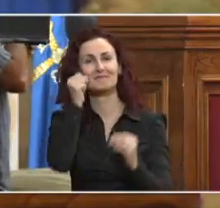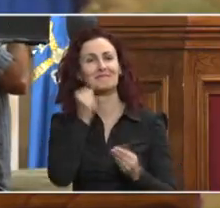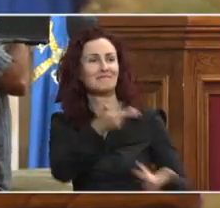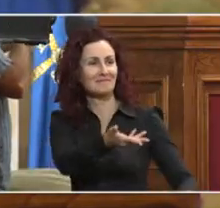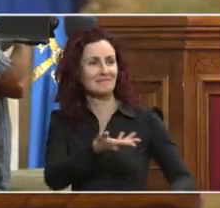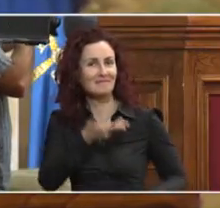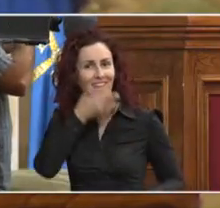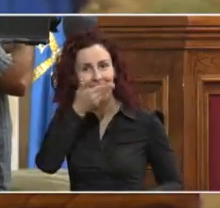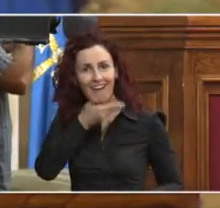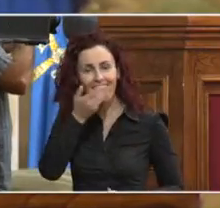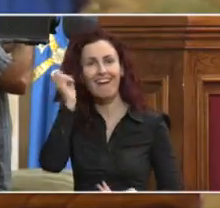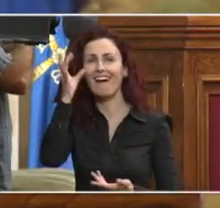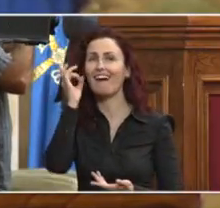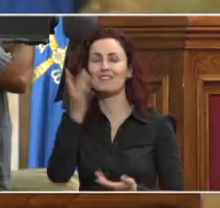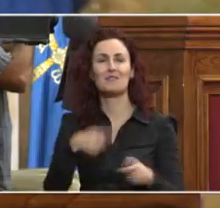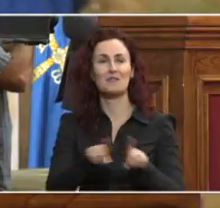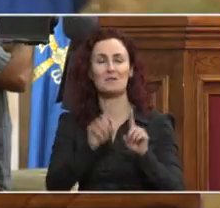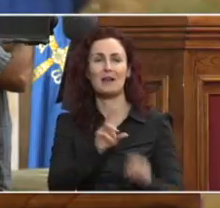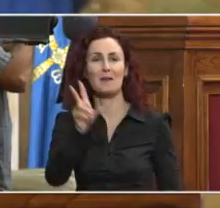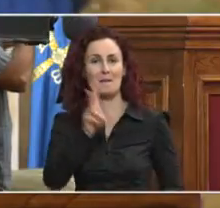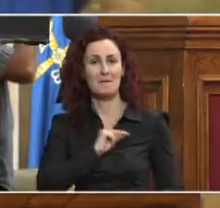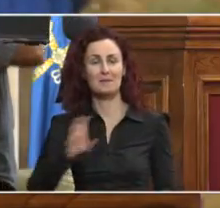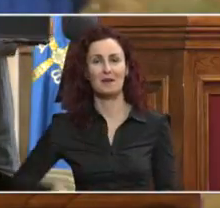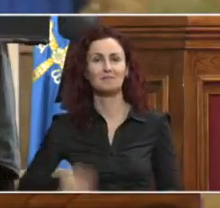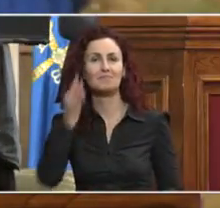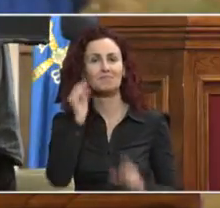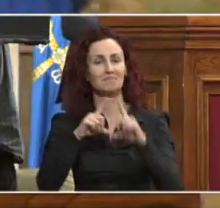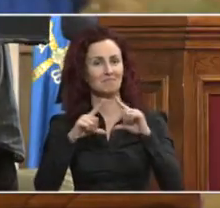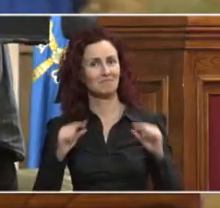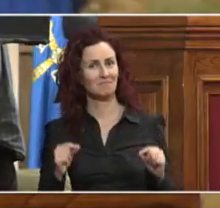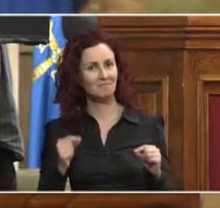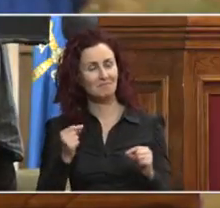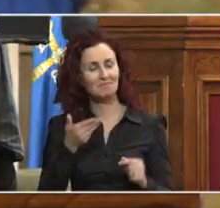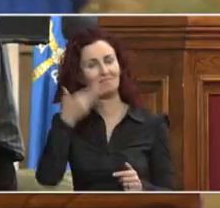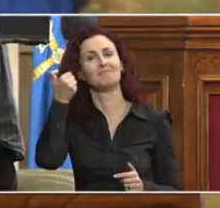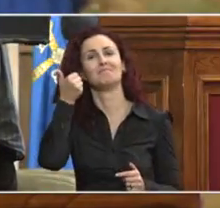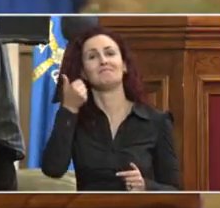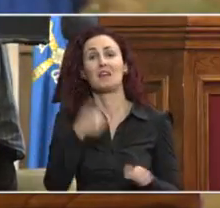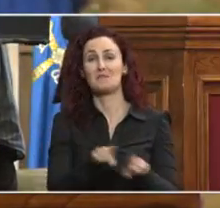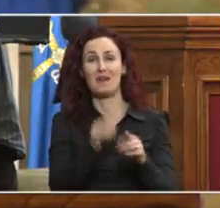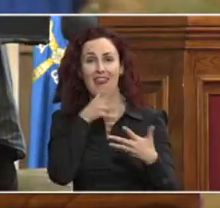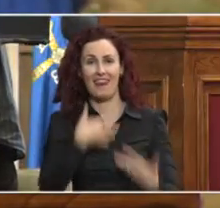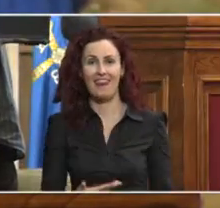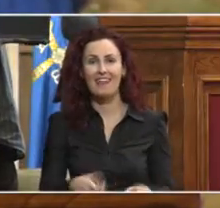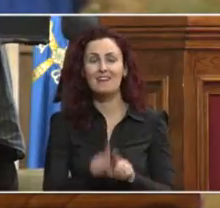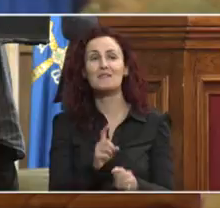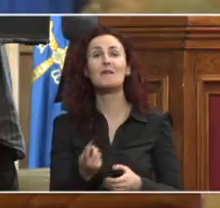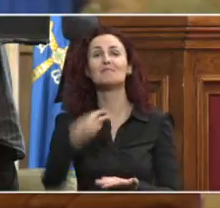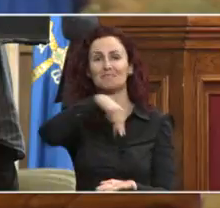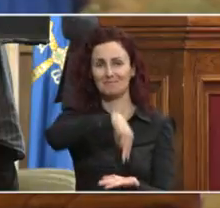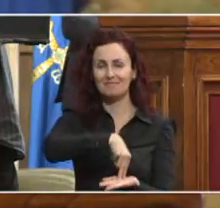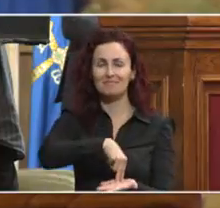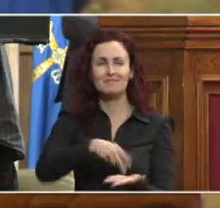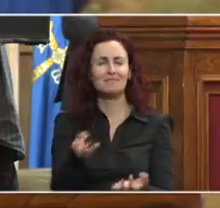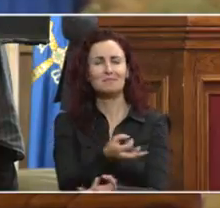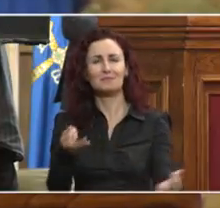acoger actos con motivo de la entrega de los premios Princesa de Asturias, como este, que nos permite contar con la presencia de